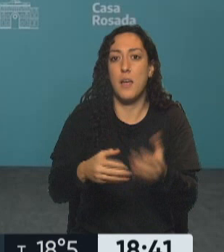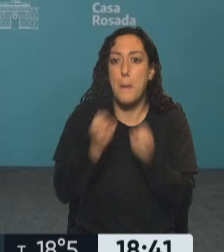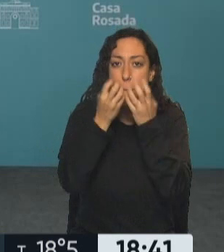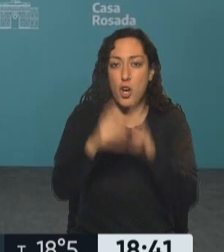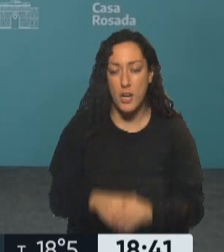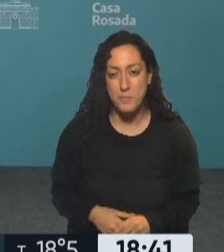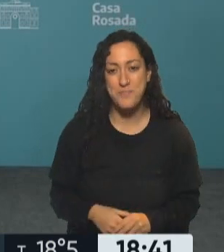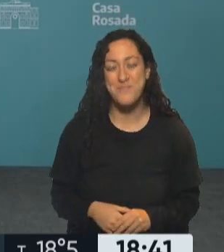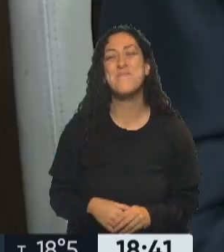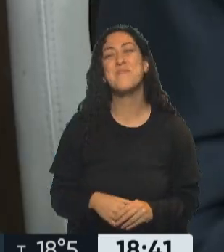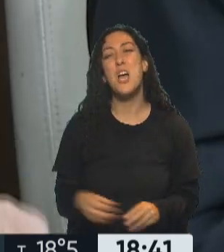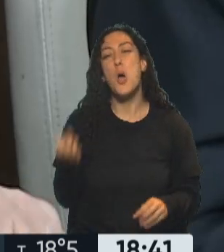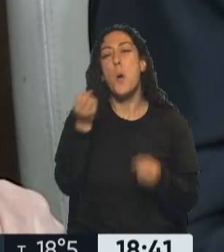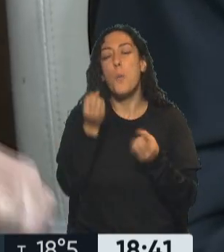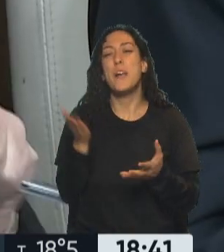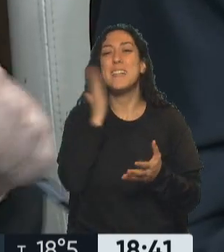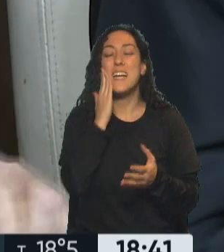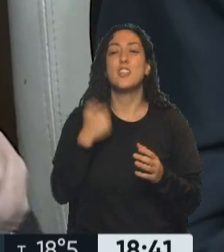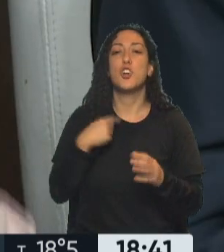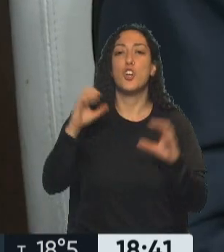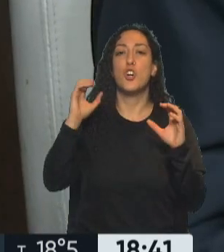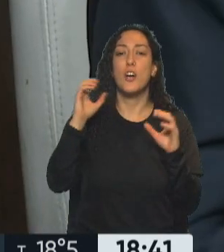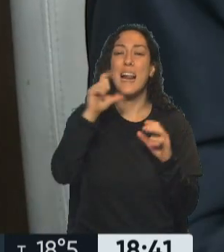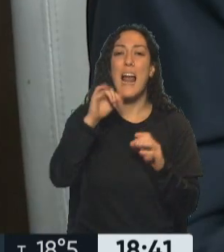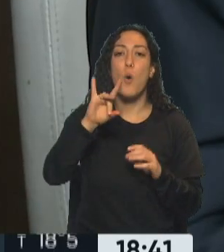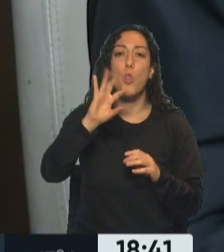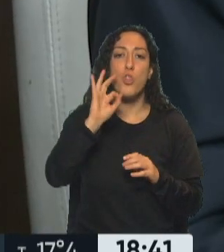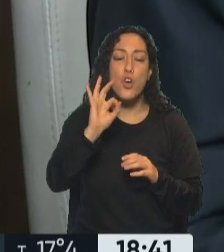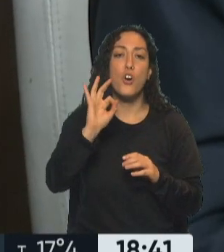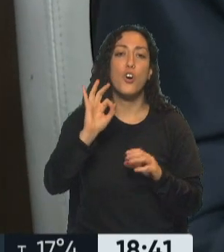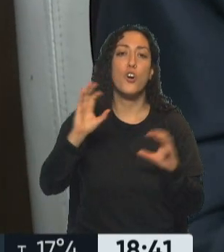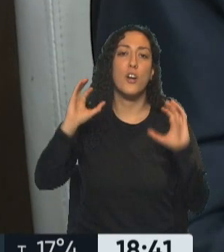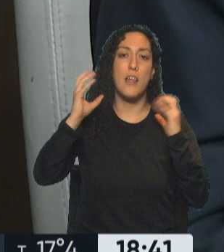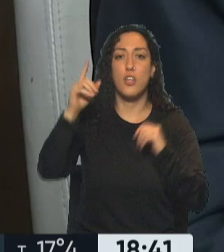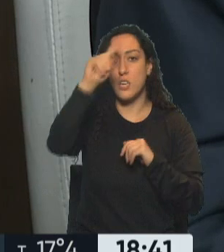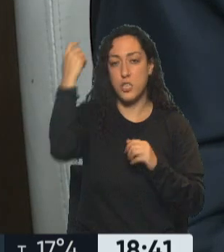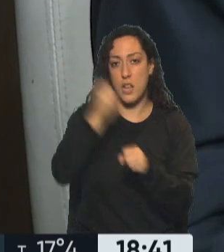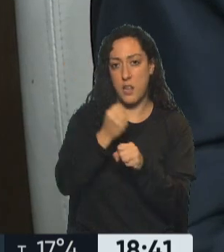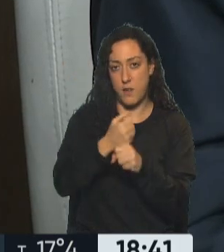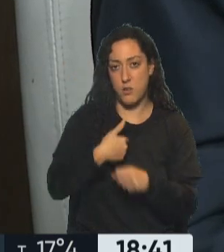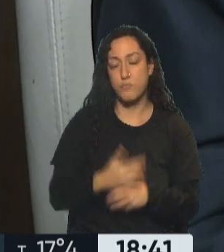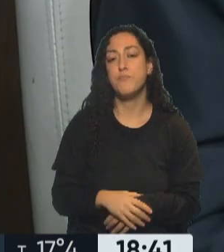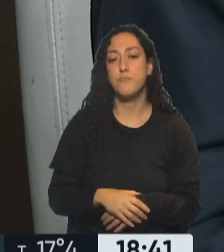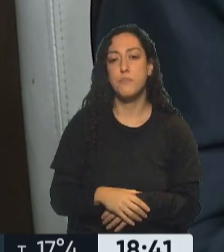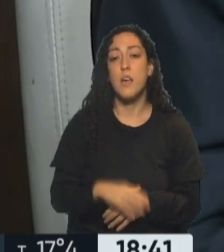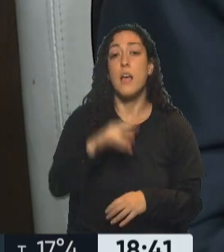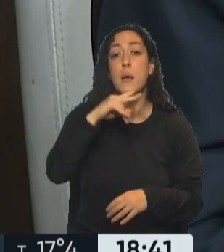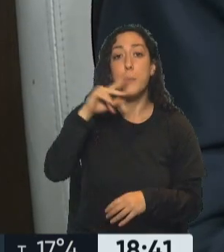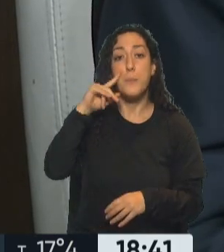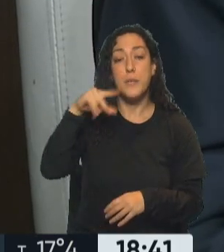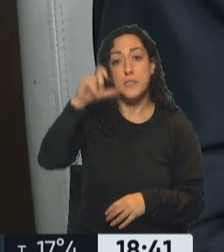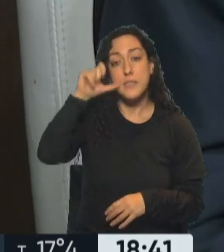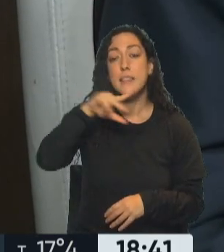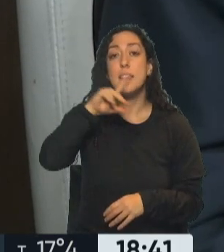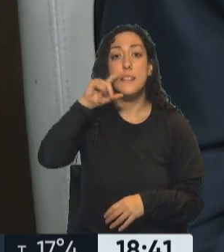Sí, buenas tardes. Claudio Leveroni, de Radio Nacional. Gobernador, en el día de hoy, Vicentín dio un